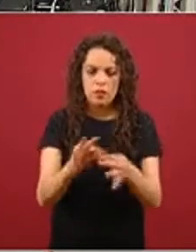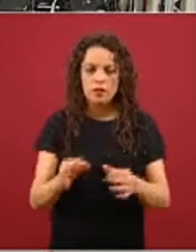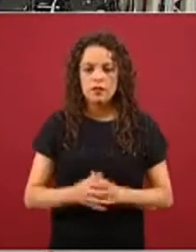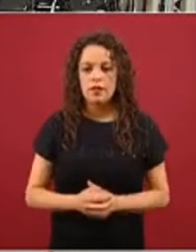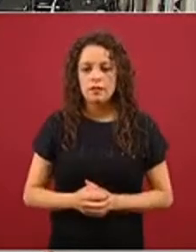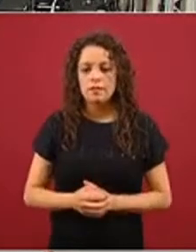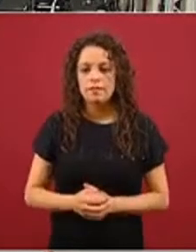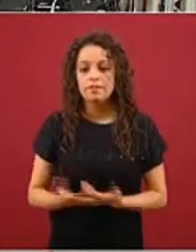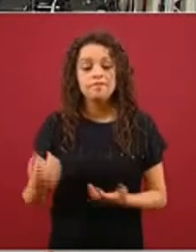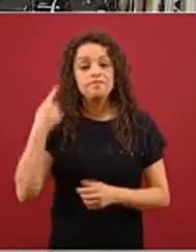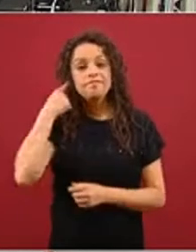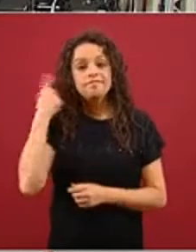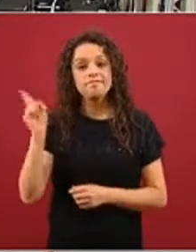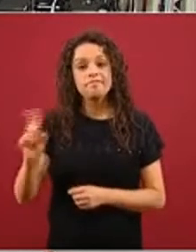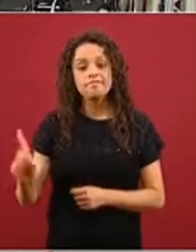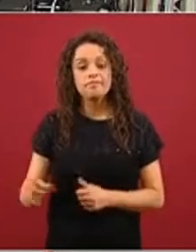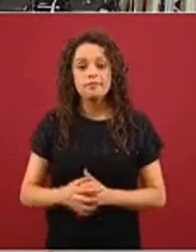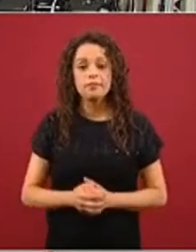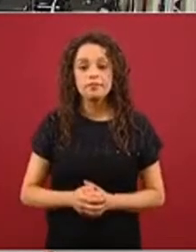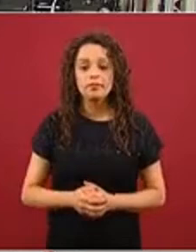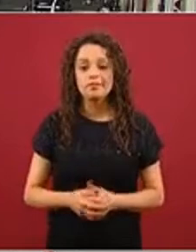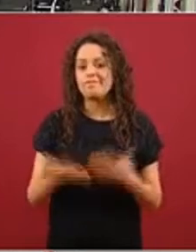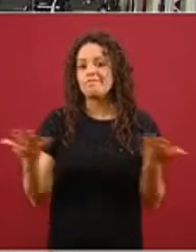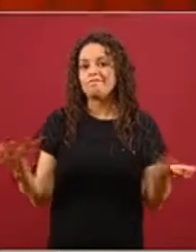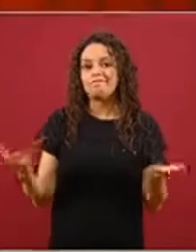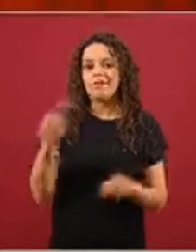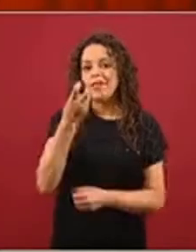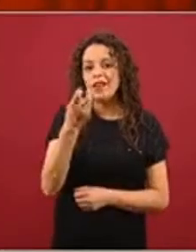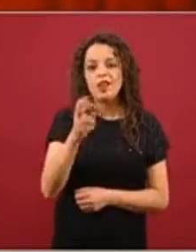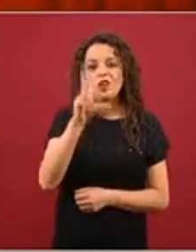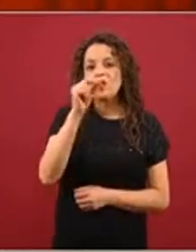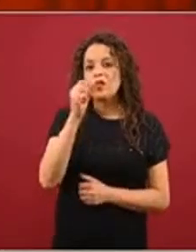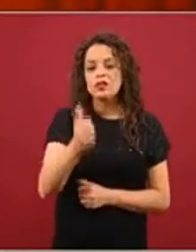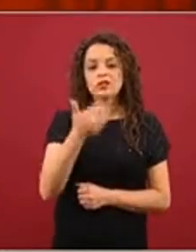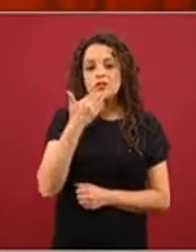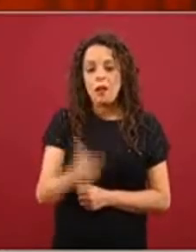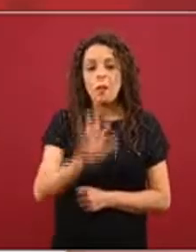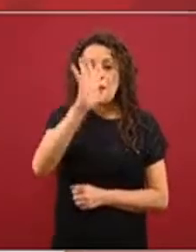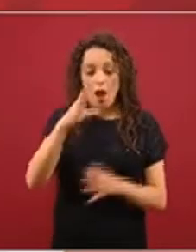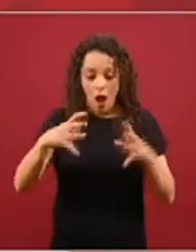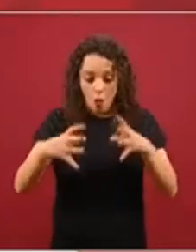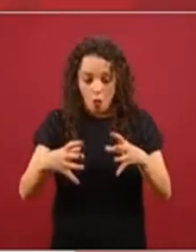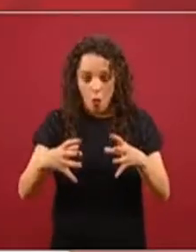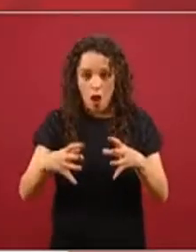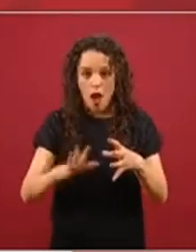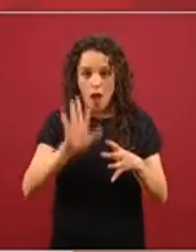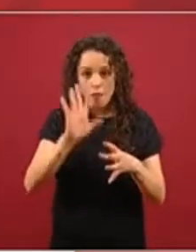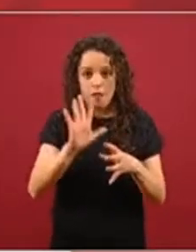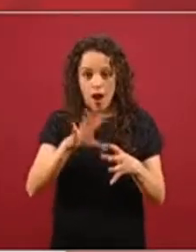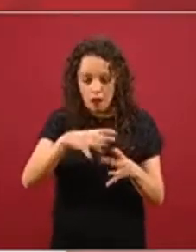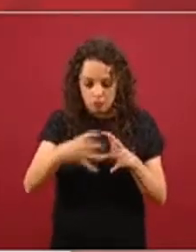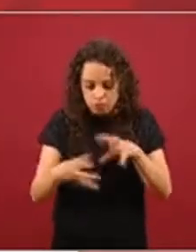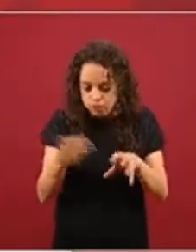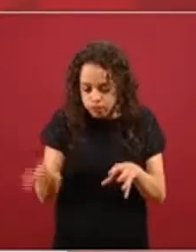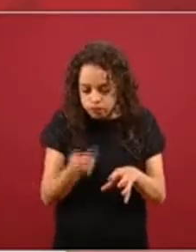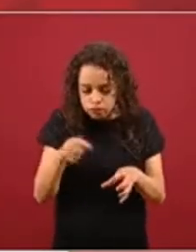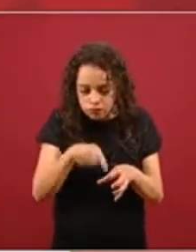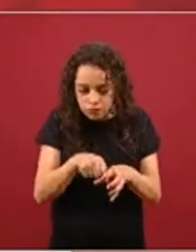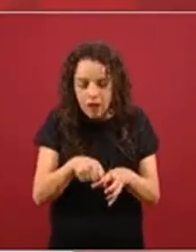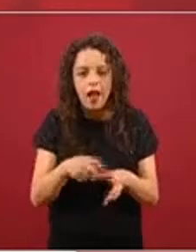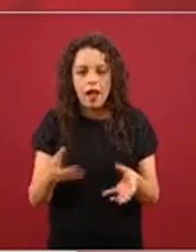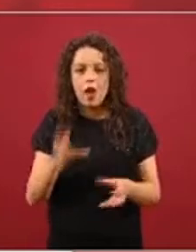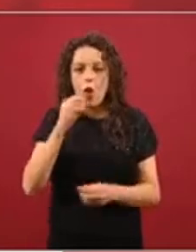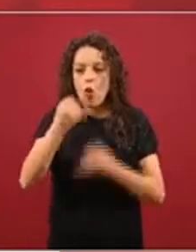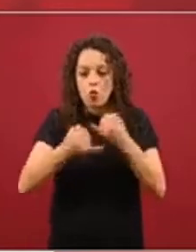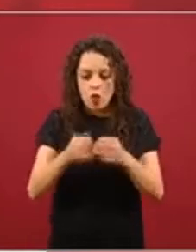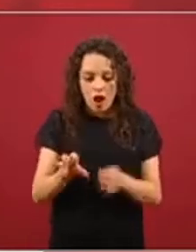Es que así no funciona y no nos da ya tiempo de, o sea, no es una bola de cristal y es o una ouija o una, no